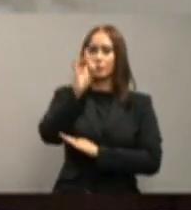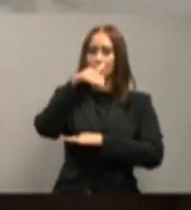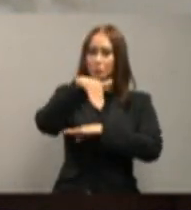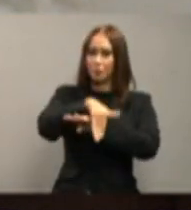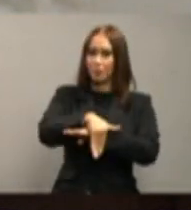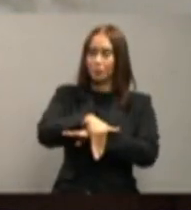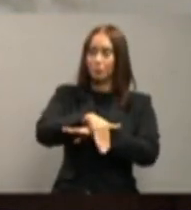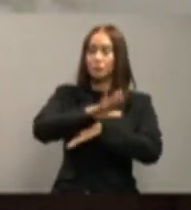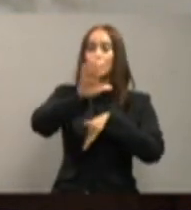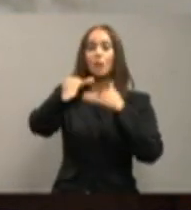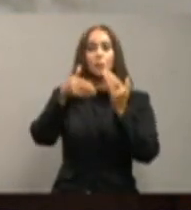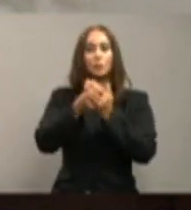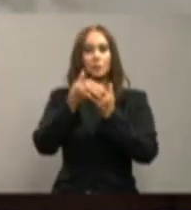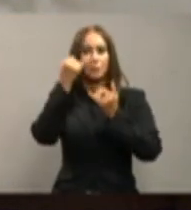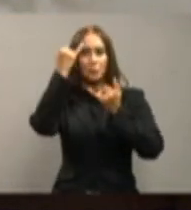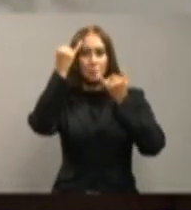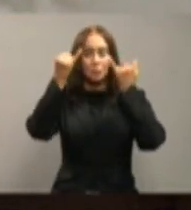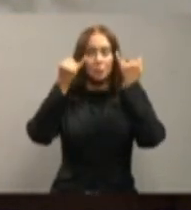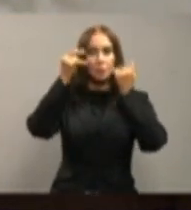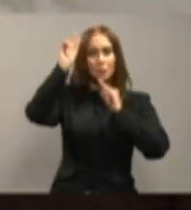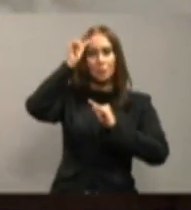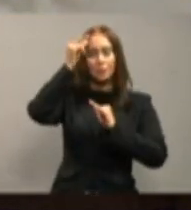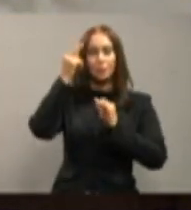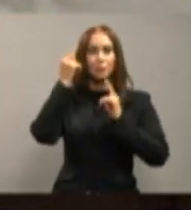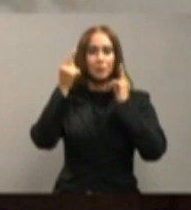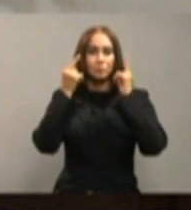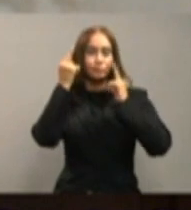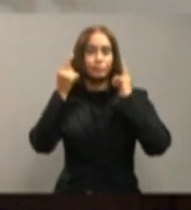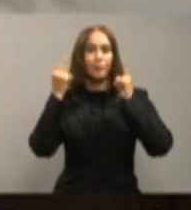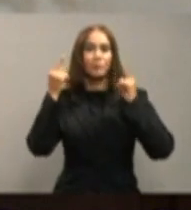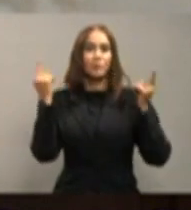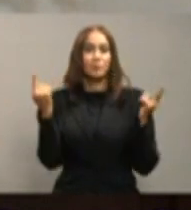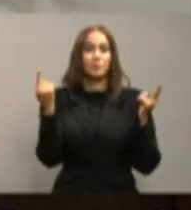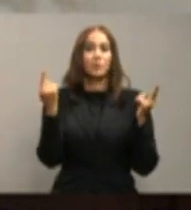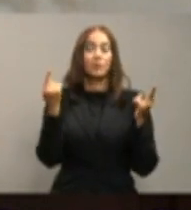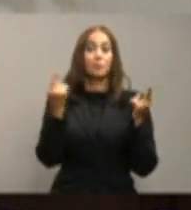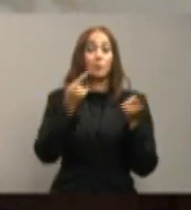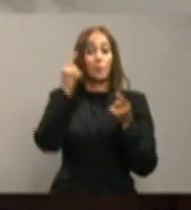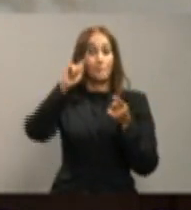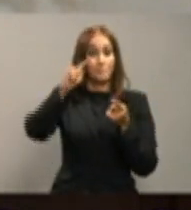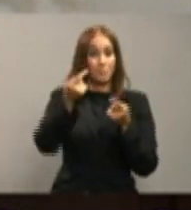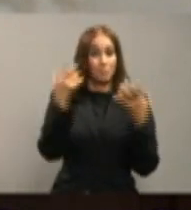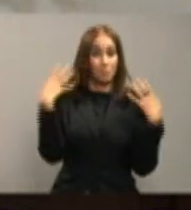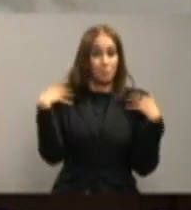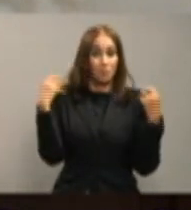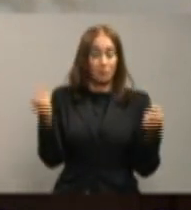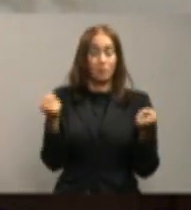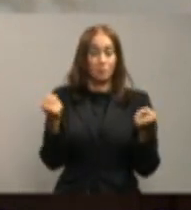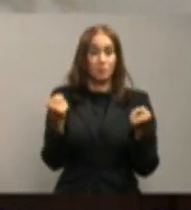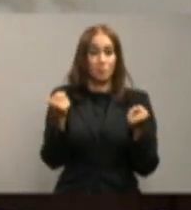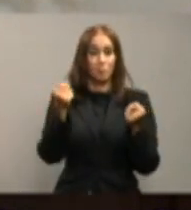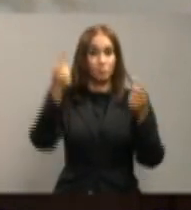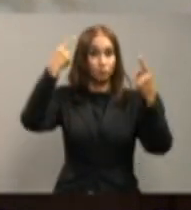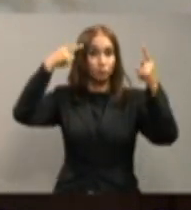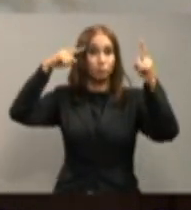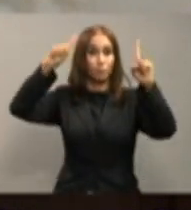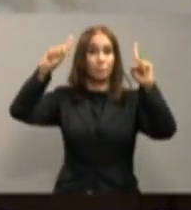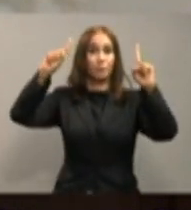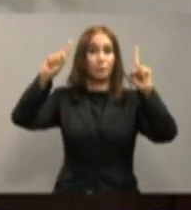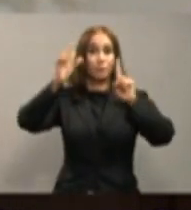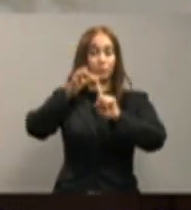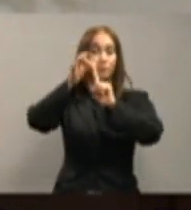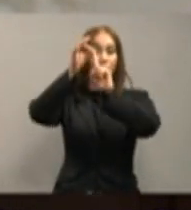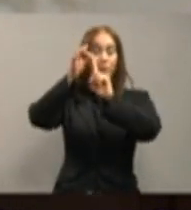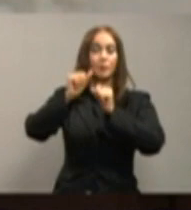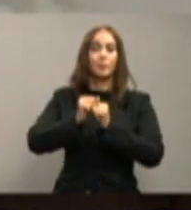Todas esas son consideraciones donde el gobierno tiene primero la salud como su objetivo y otros